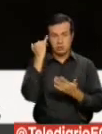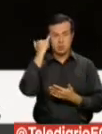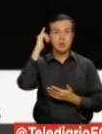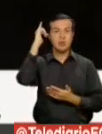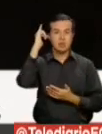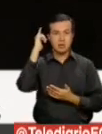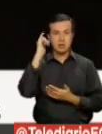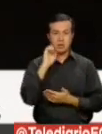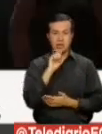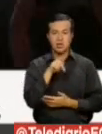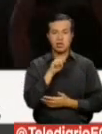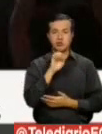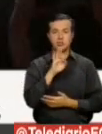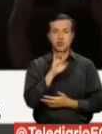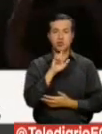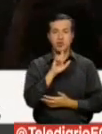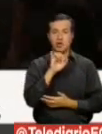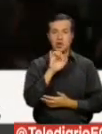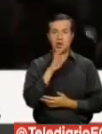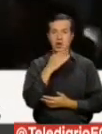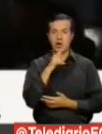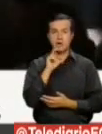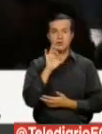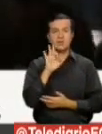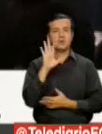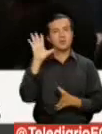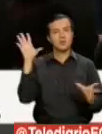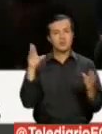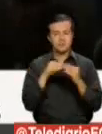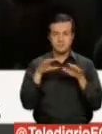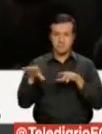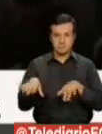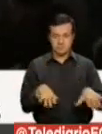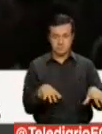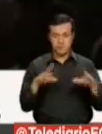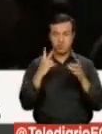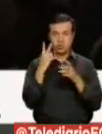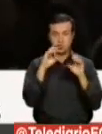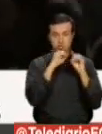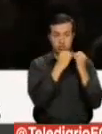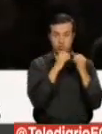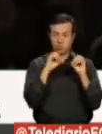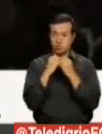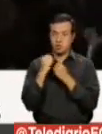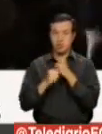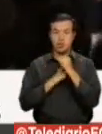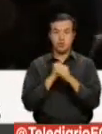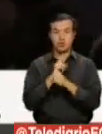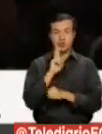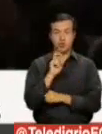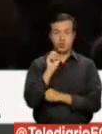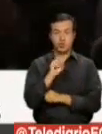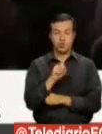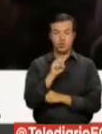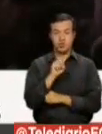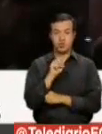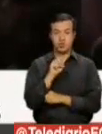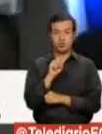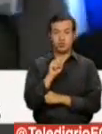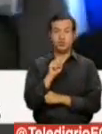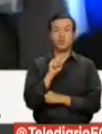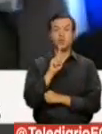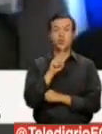iniciativa Spotlight, una acción mundial puesta en marcha por las dos organizaciones en 2018. En ese país,